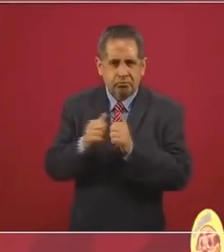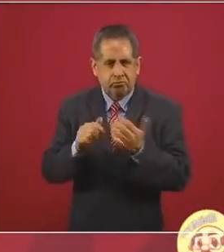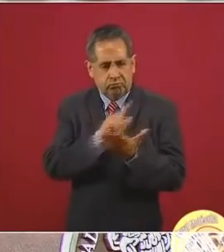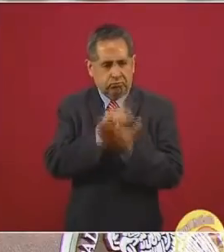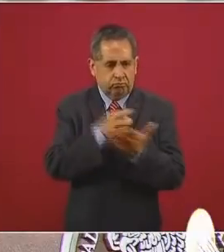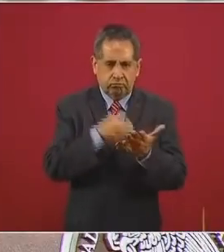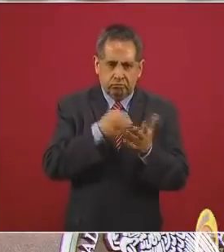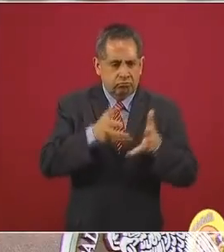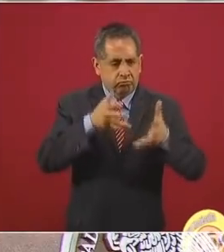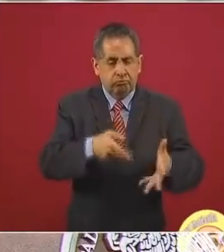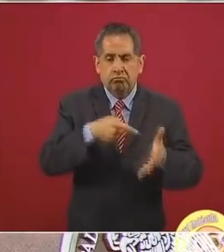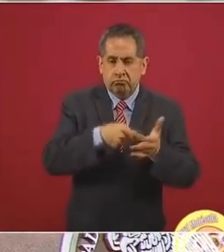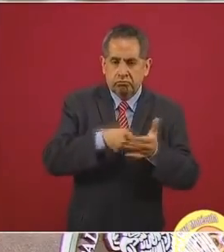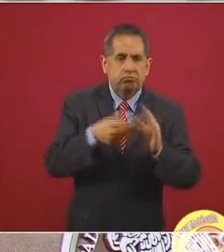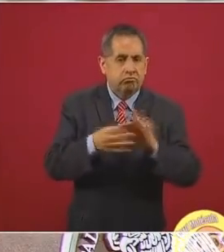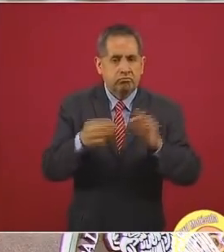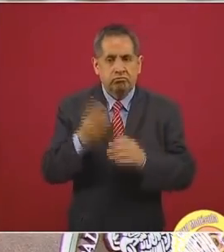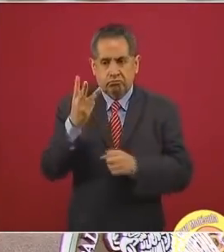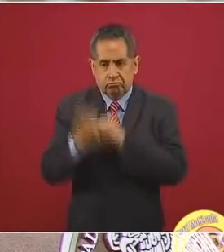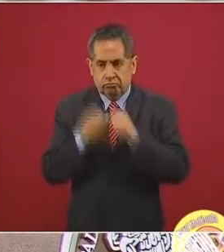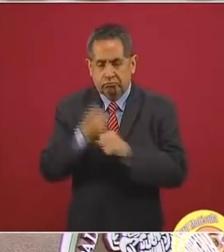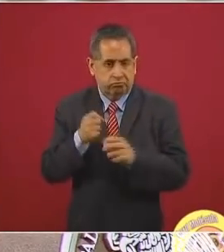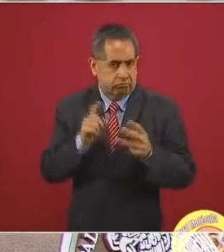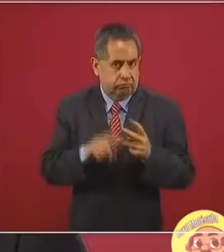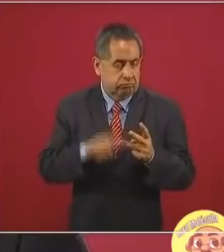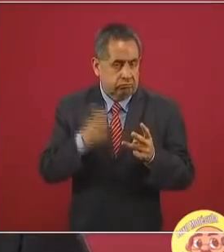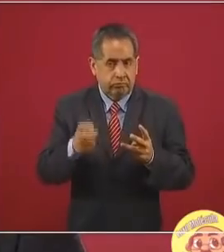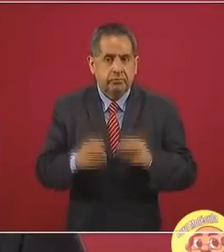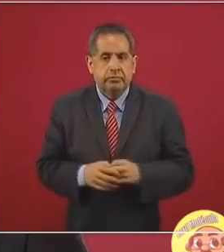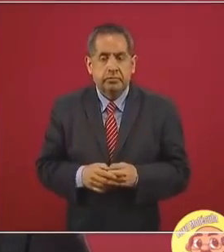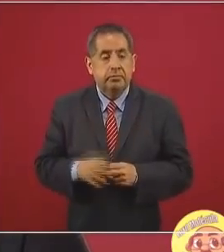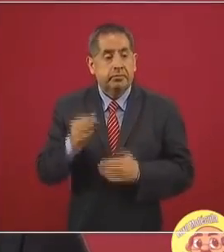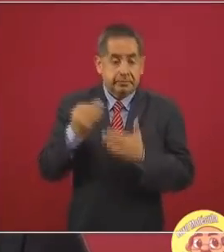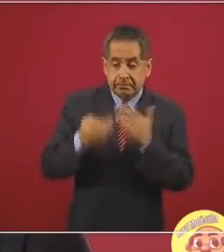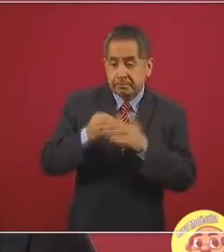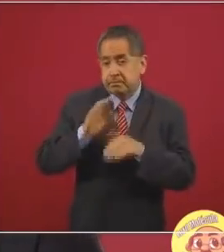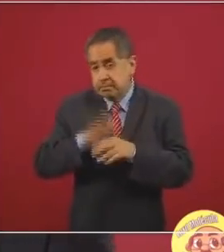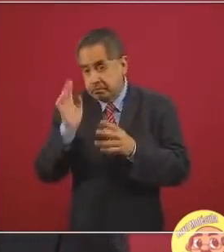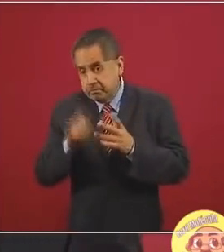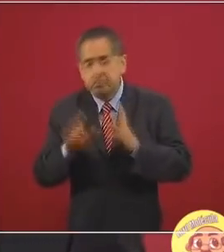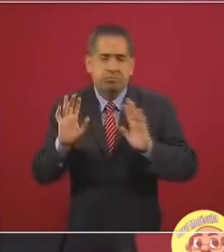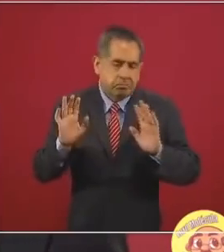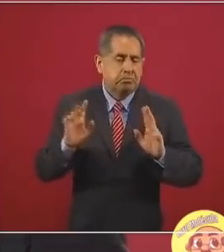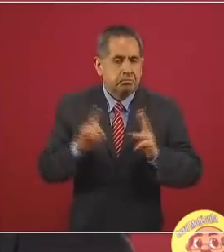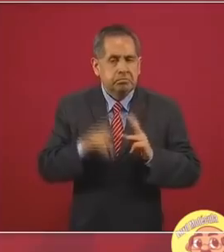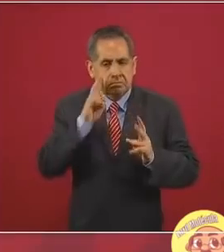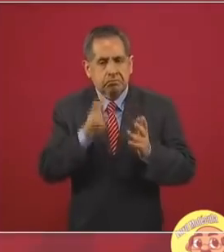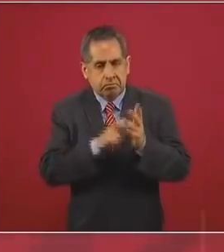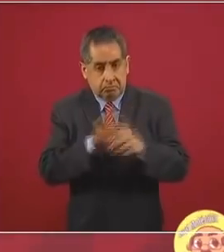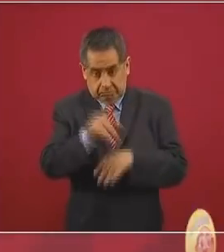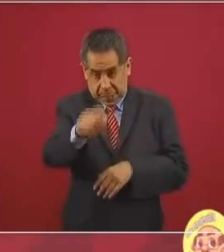marco jurídico actual, 3 años. Si hace falta